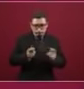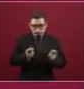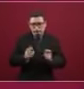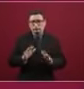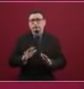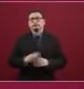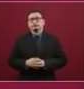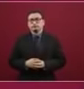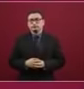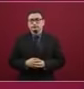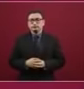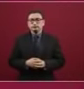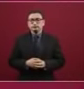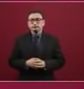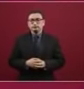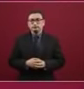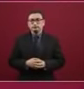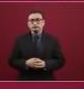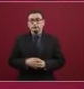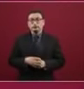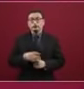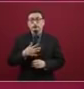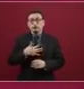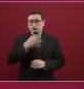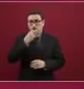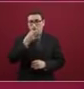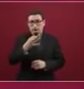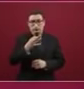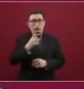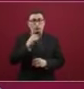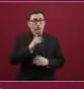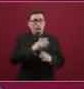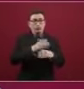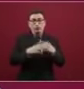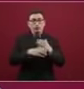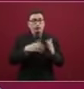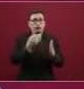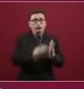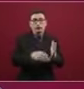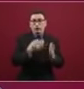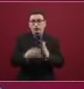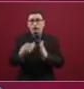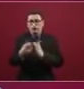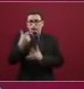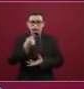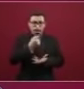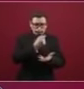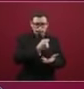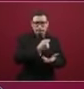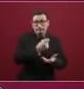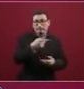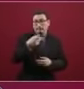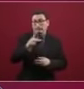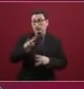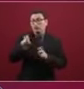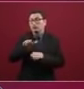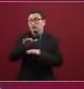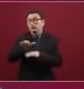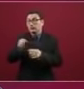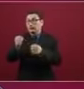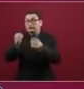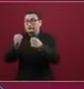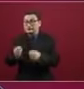si faltaran recursos para otras cosas, no faltarán para la seguridad, en virtud de que se